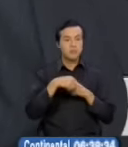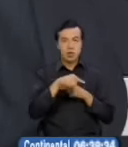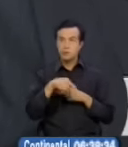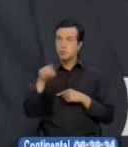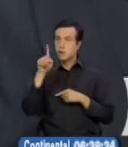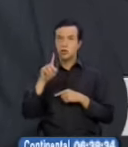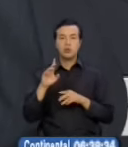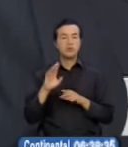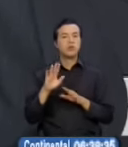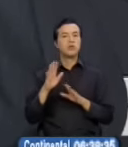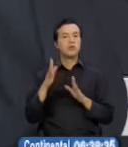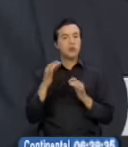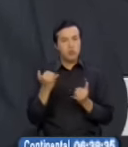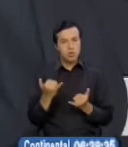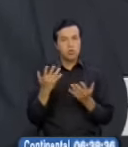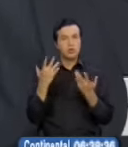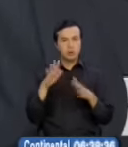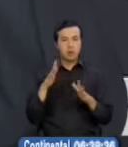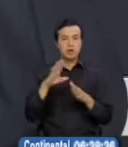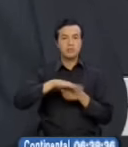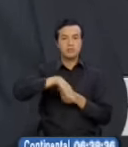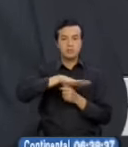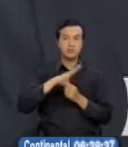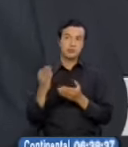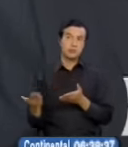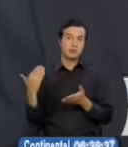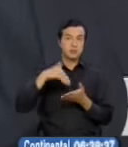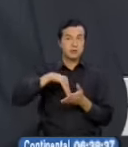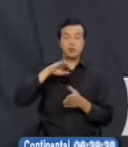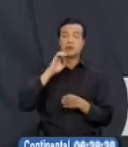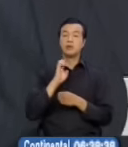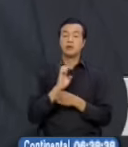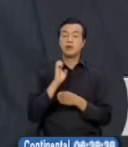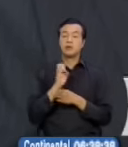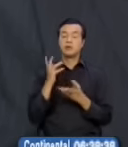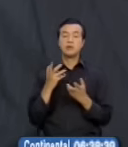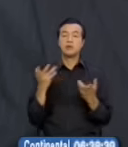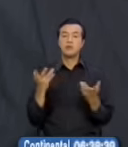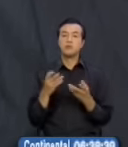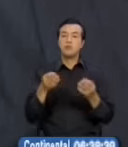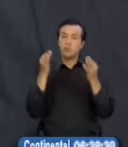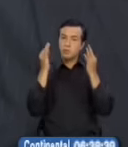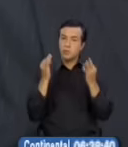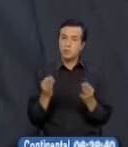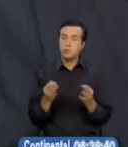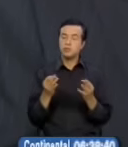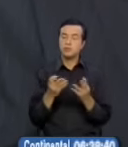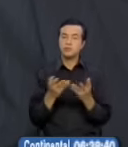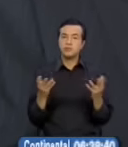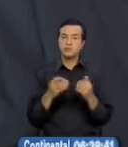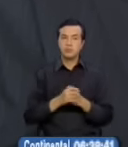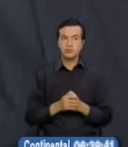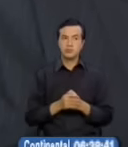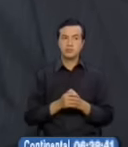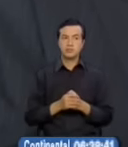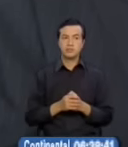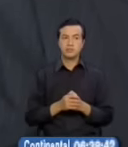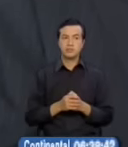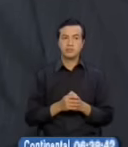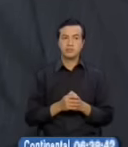queremos con visita del señor canciller a Ecuador establecer una